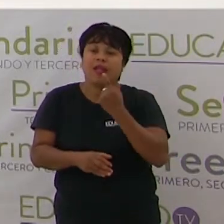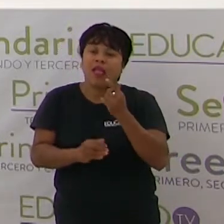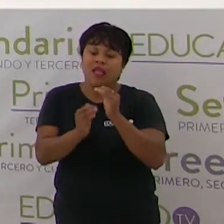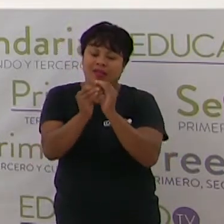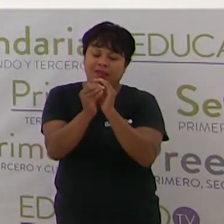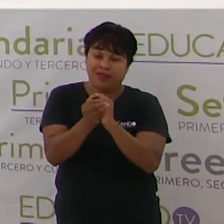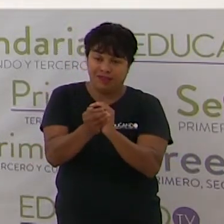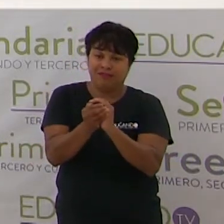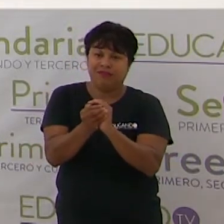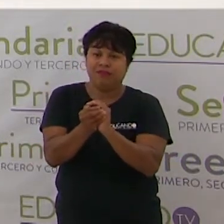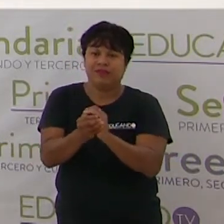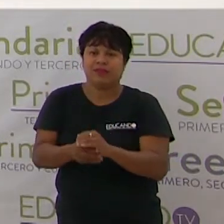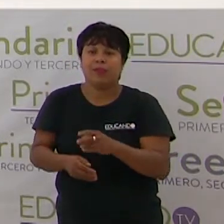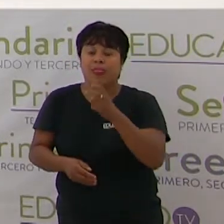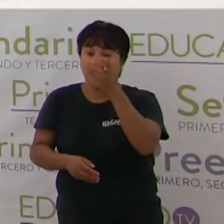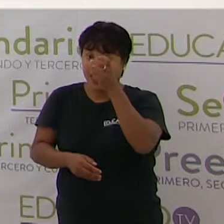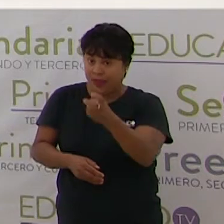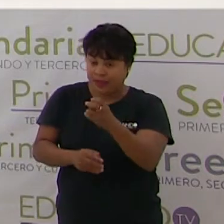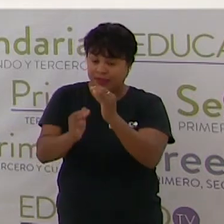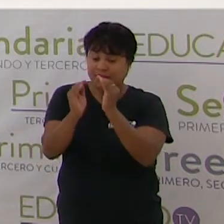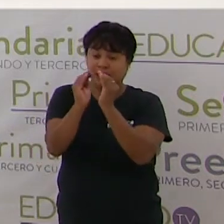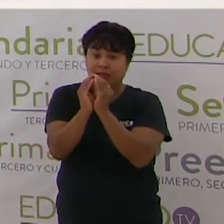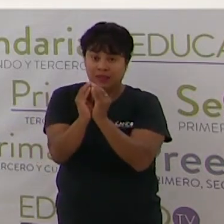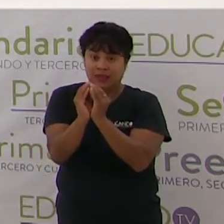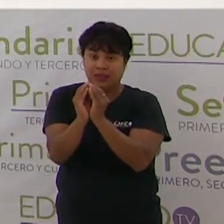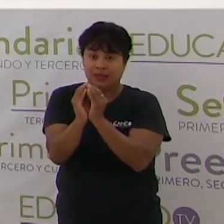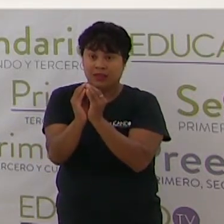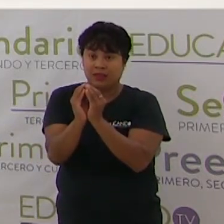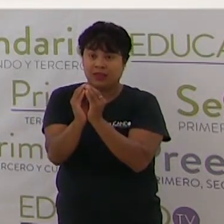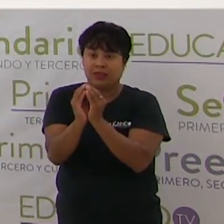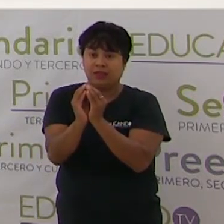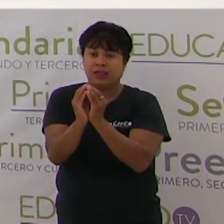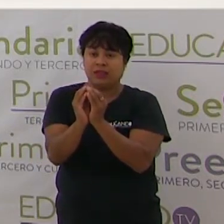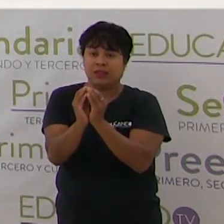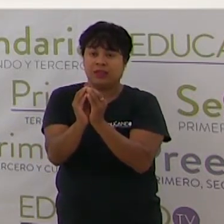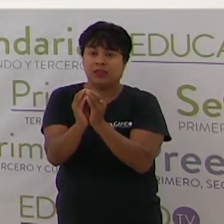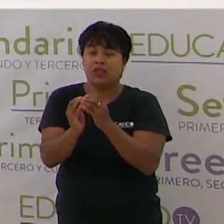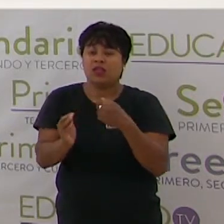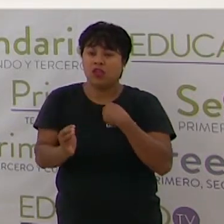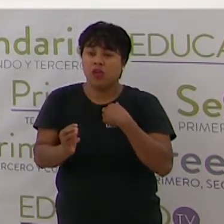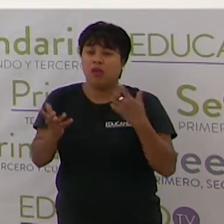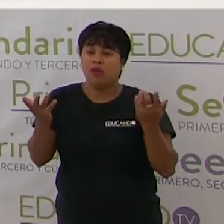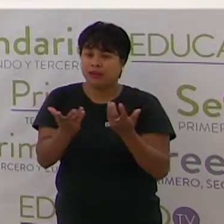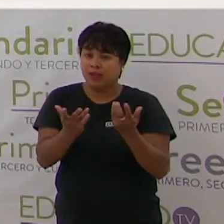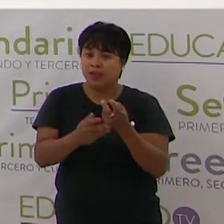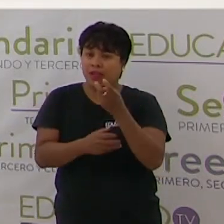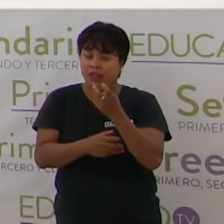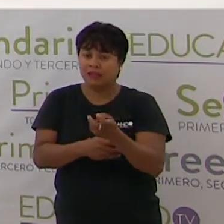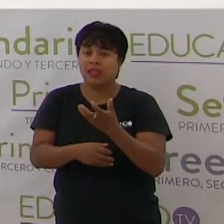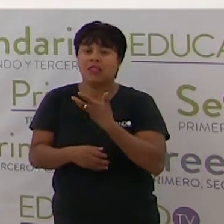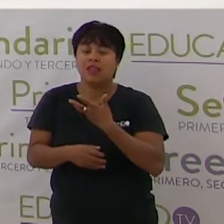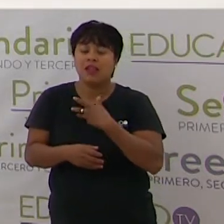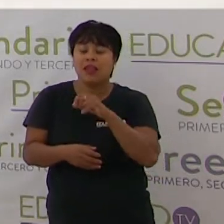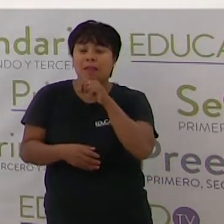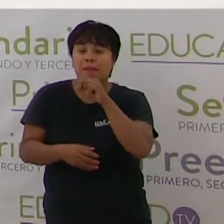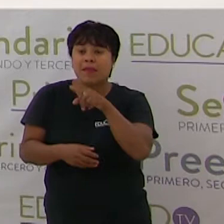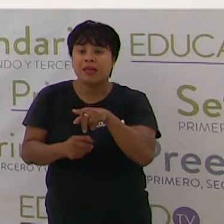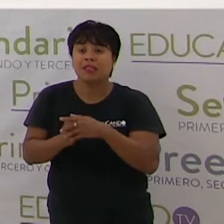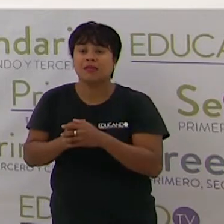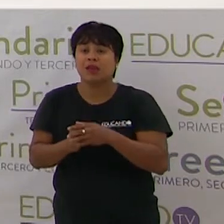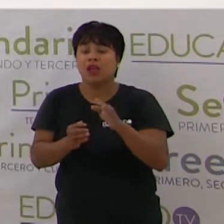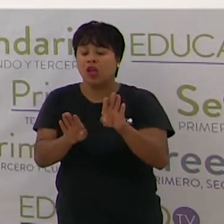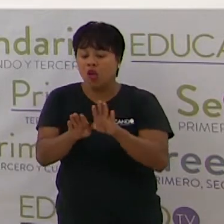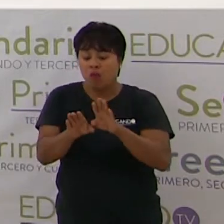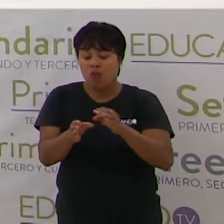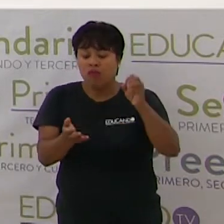Es decir, en esta esfera que está, o voy a representarlo de esta manera, en esta esfera que tiene que